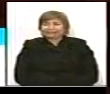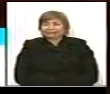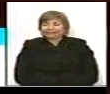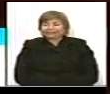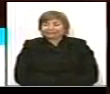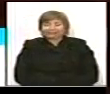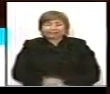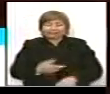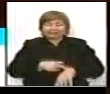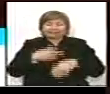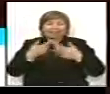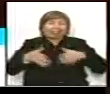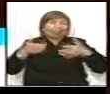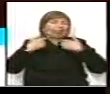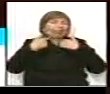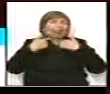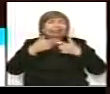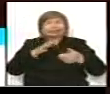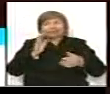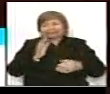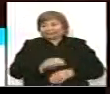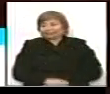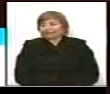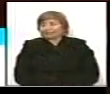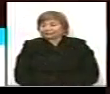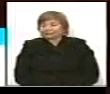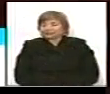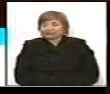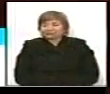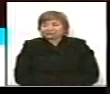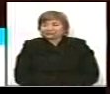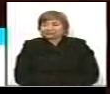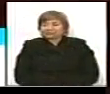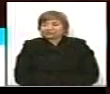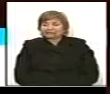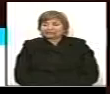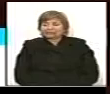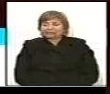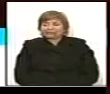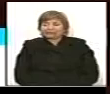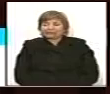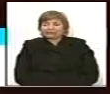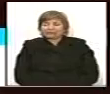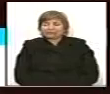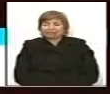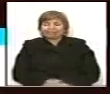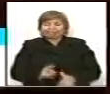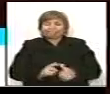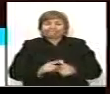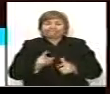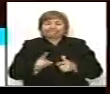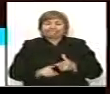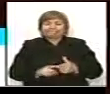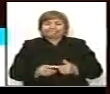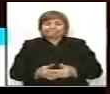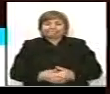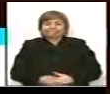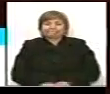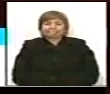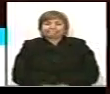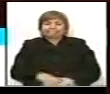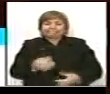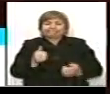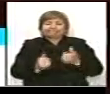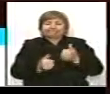Ya no pierdas tiempo, ta ta ta ta. ¿Qué sé yo? ¿No? Entonces,